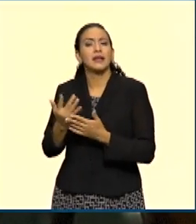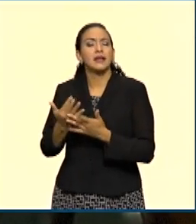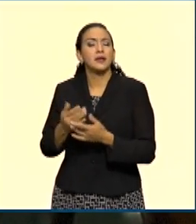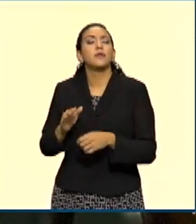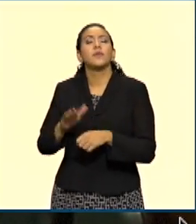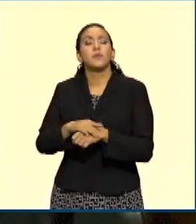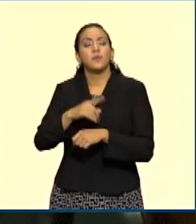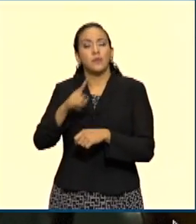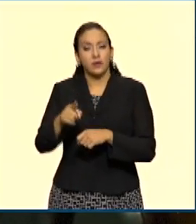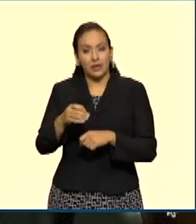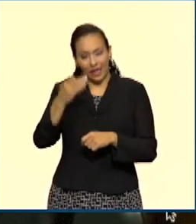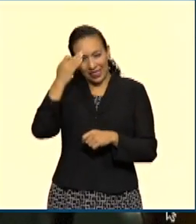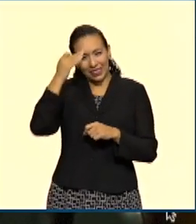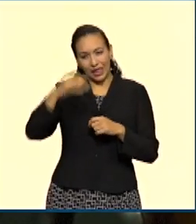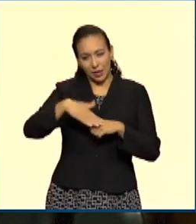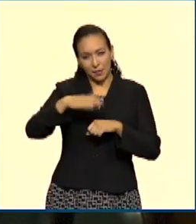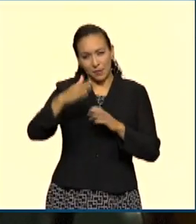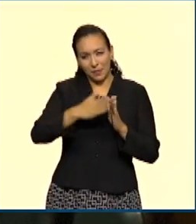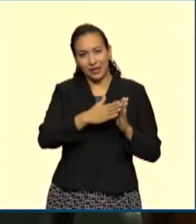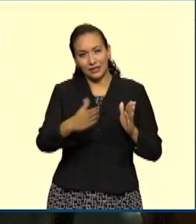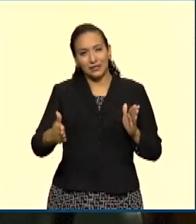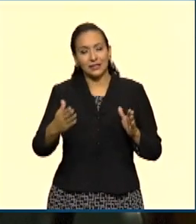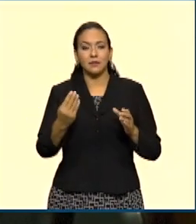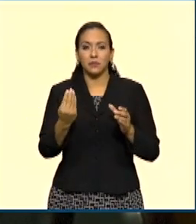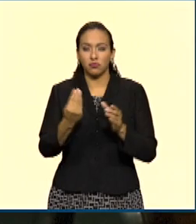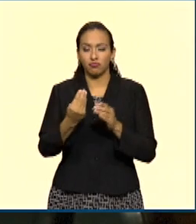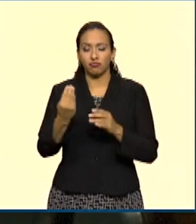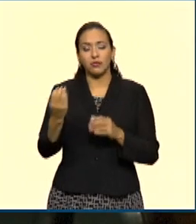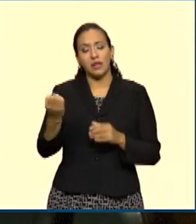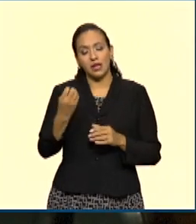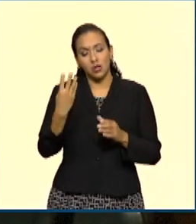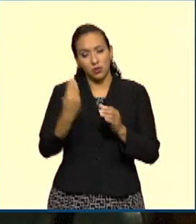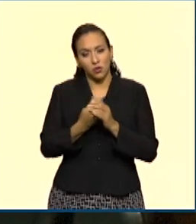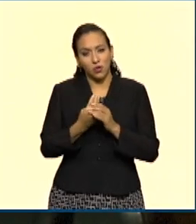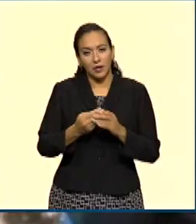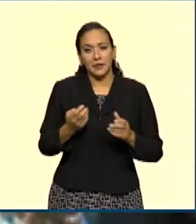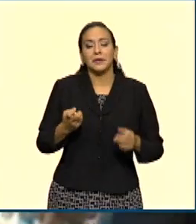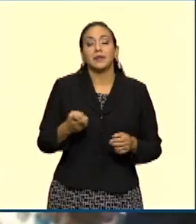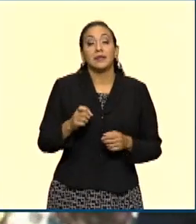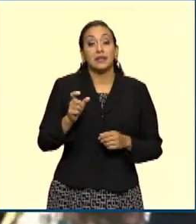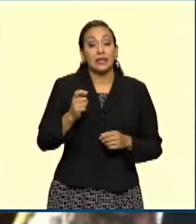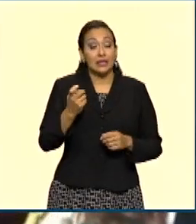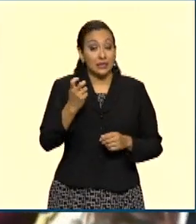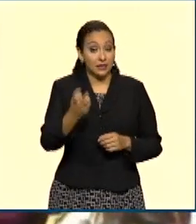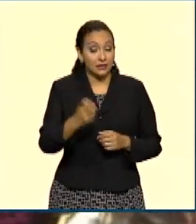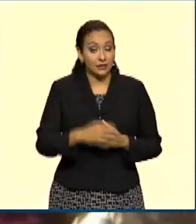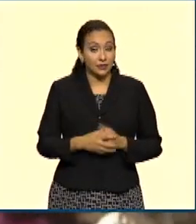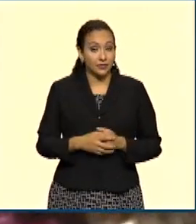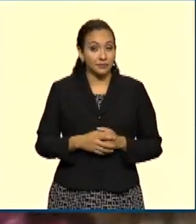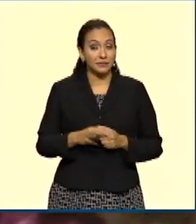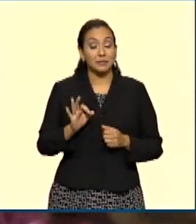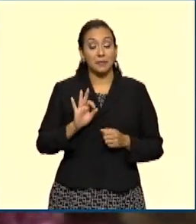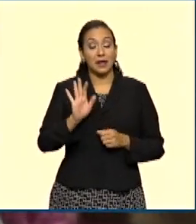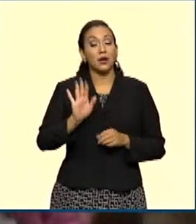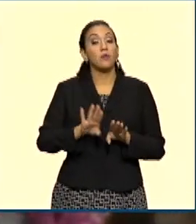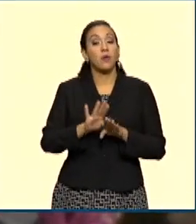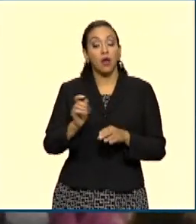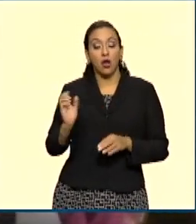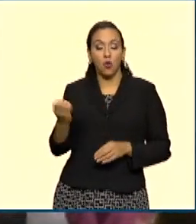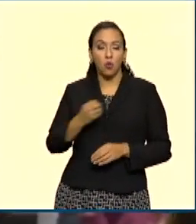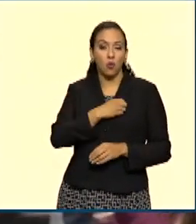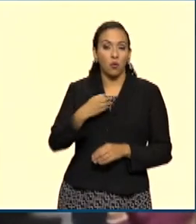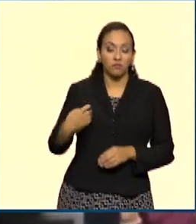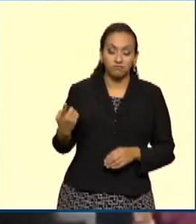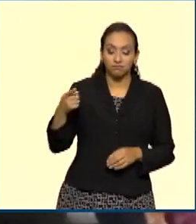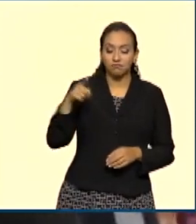se convoque a un periodo extraordinario de sesiones, debido a que se le restaría, o se le estaría en todo caso, obligando a utilizar una